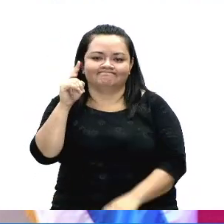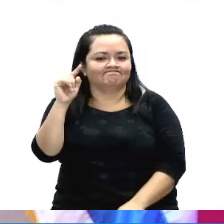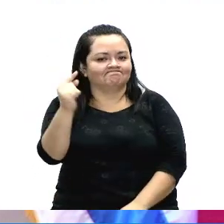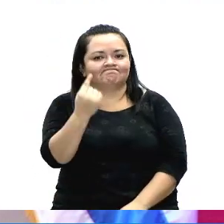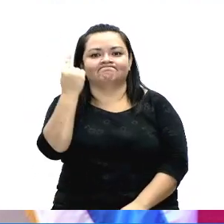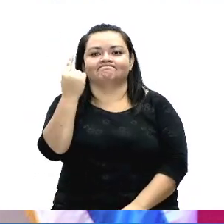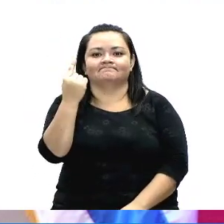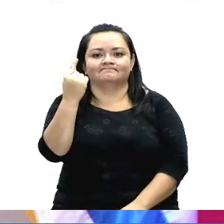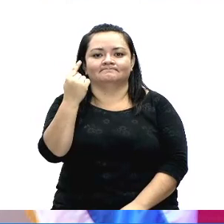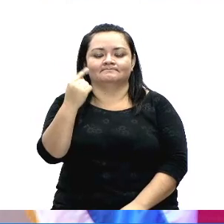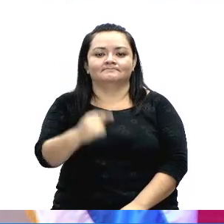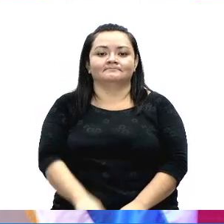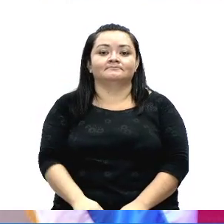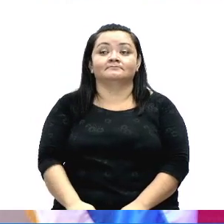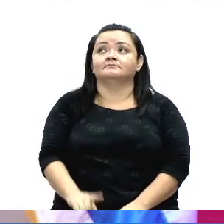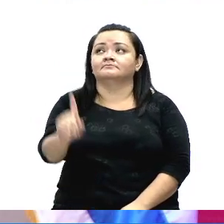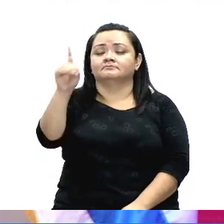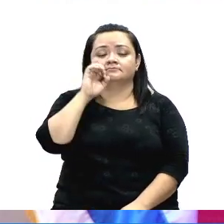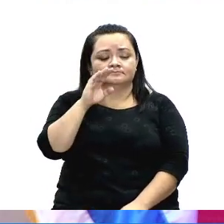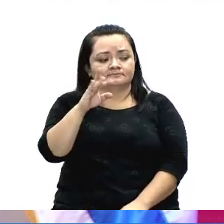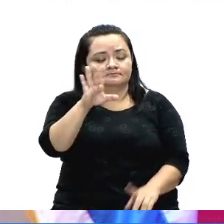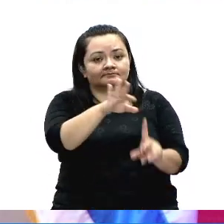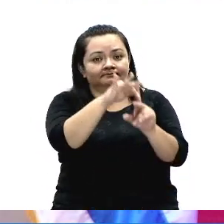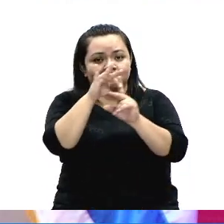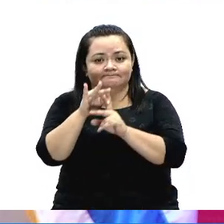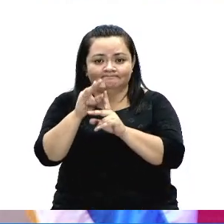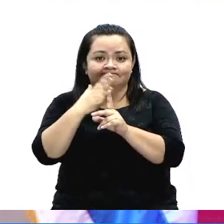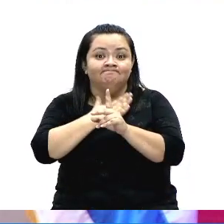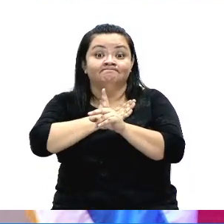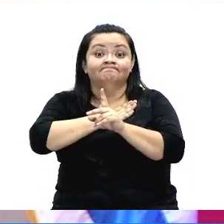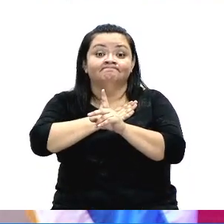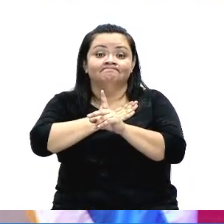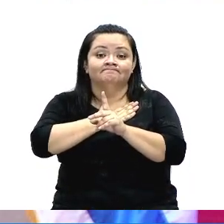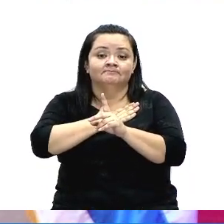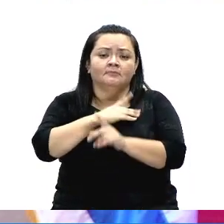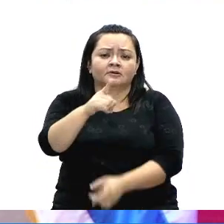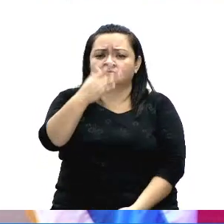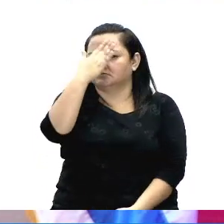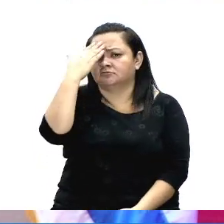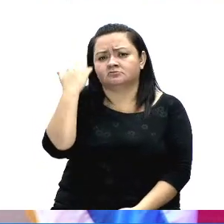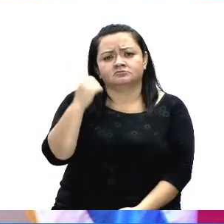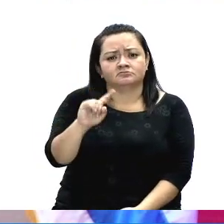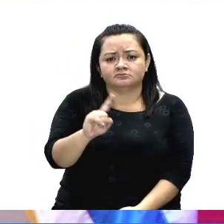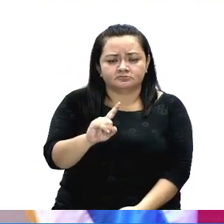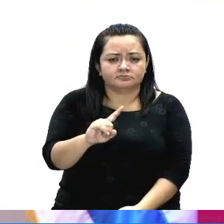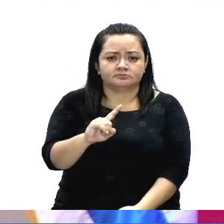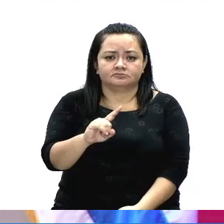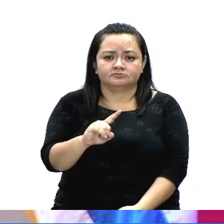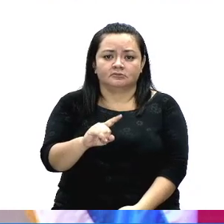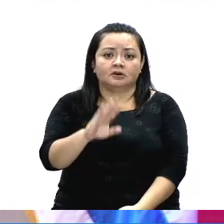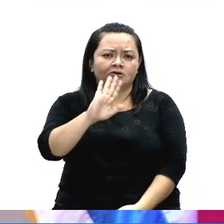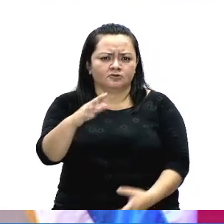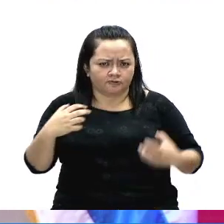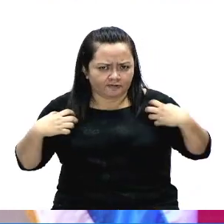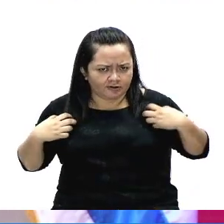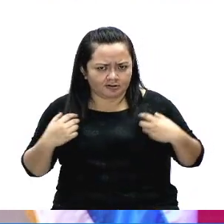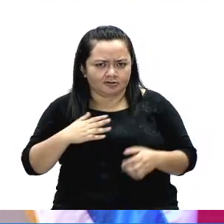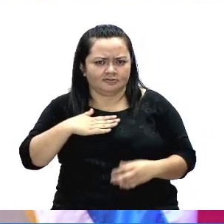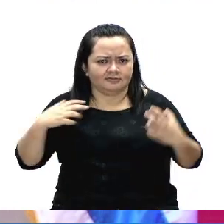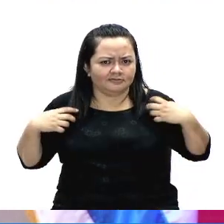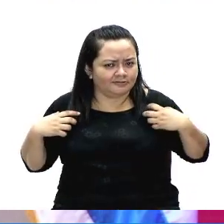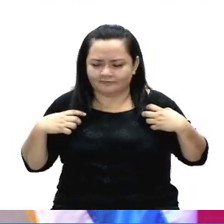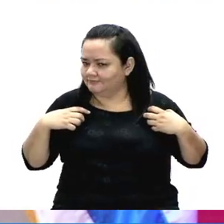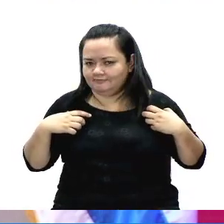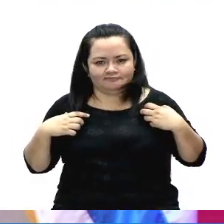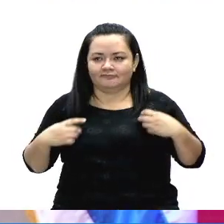te he traído a mí dijo el señor no te olvides no es tu vida no es mi vida es